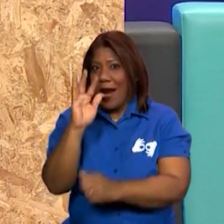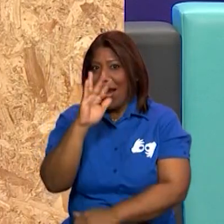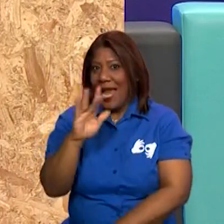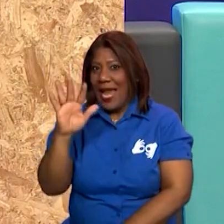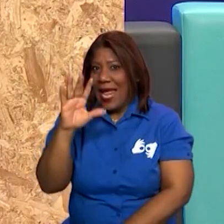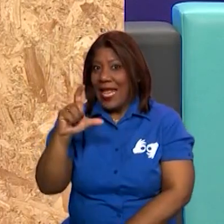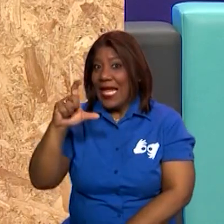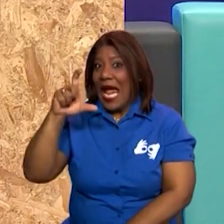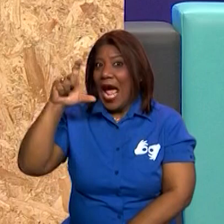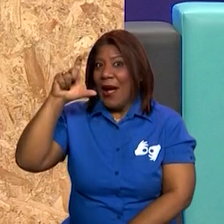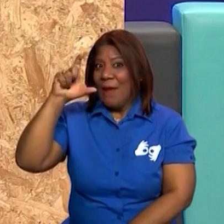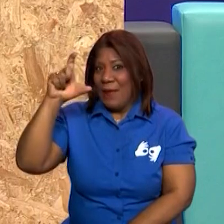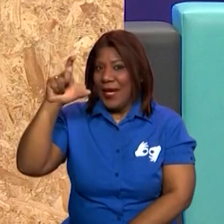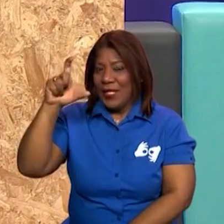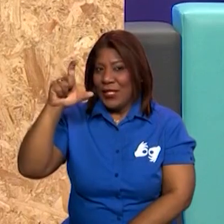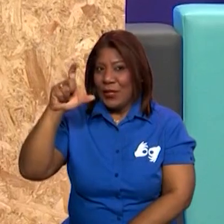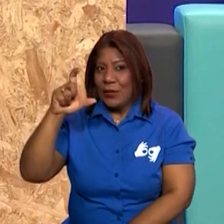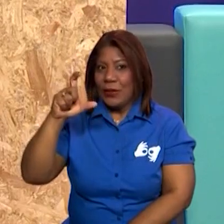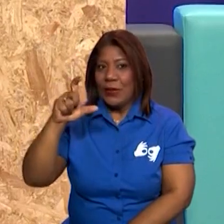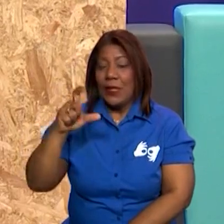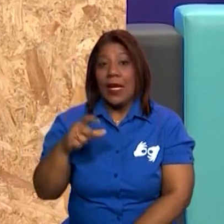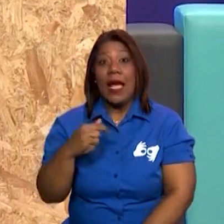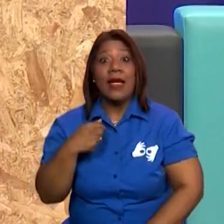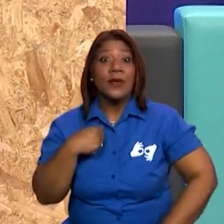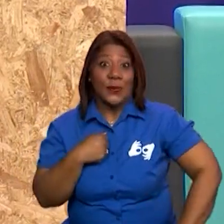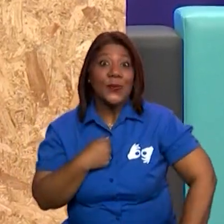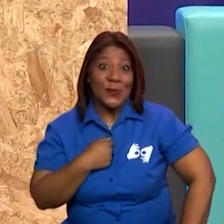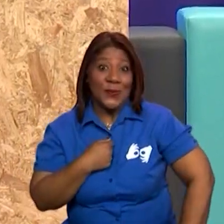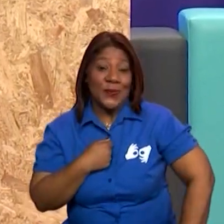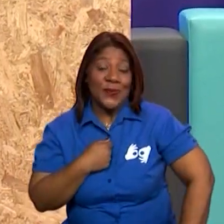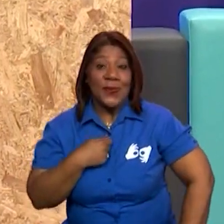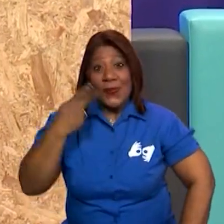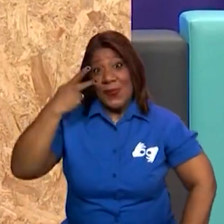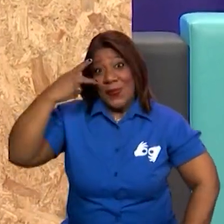mayúscula. Y ahora tenemos aquí un nombre muy especial, ¿verdad?